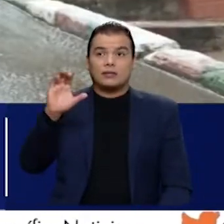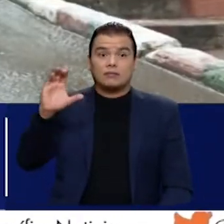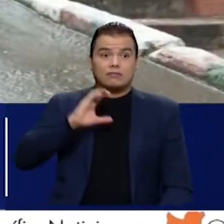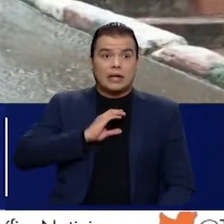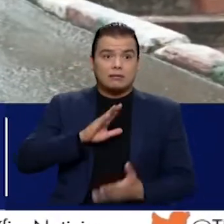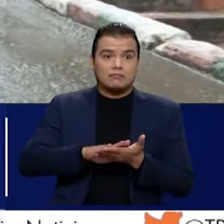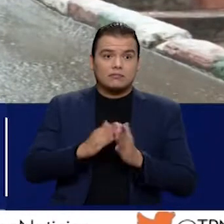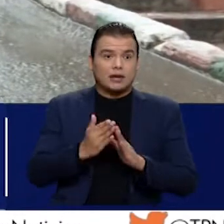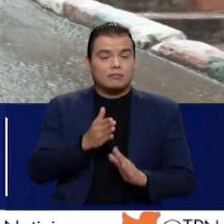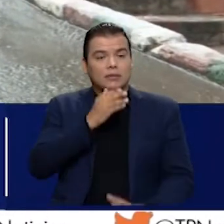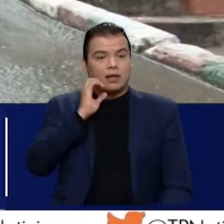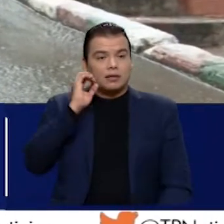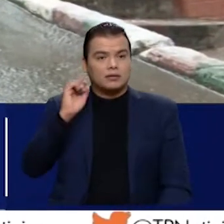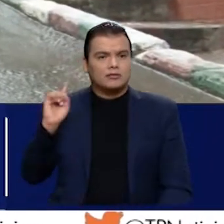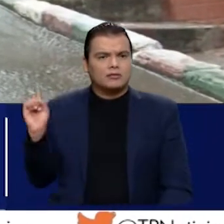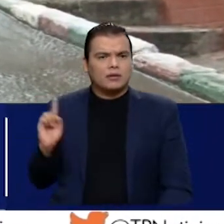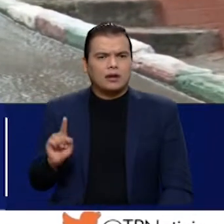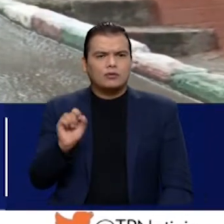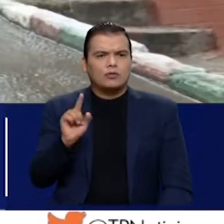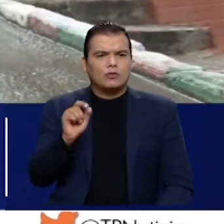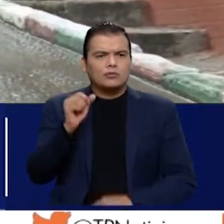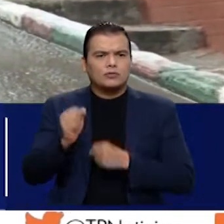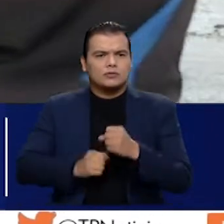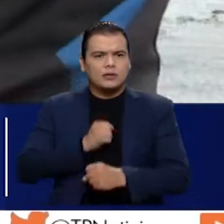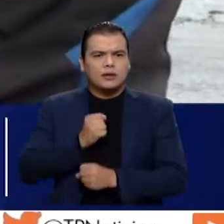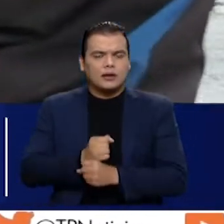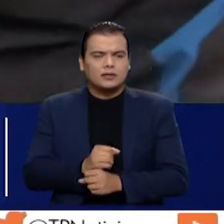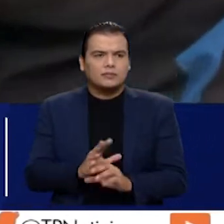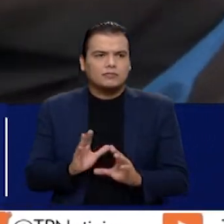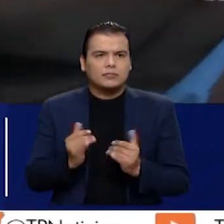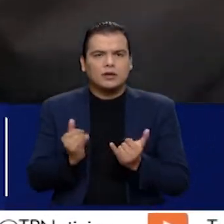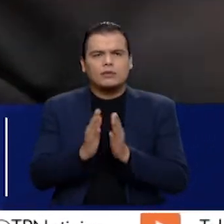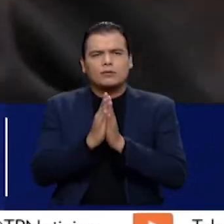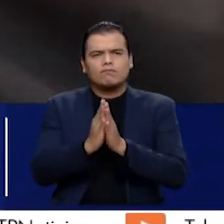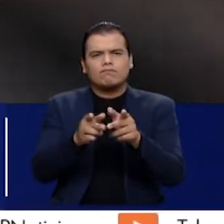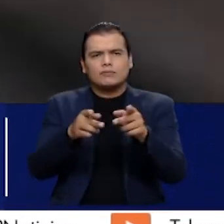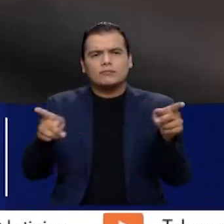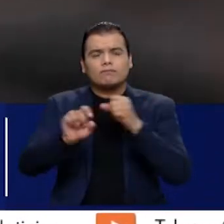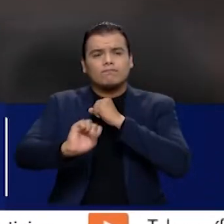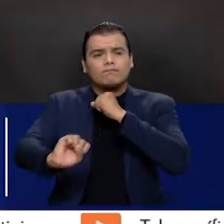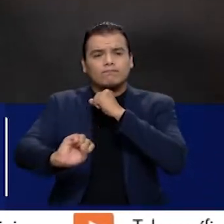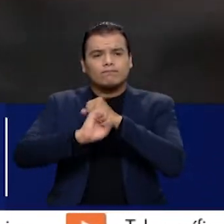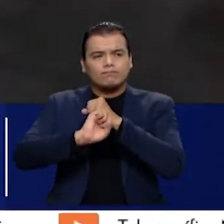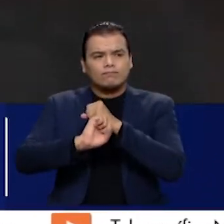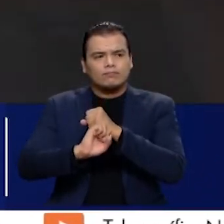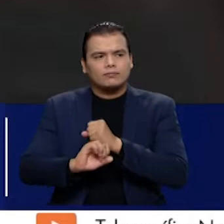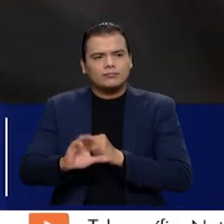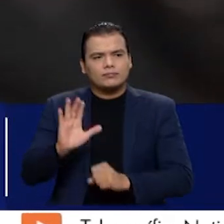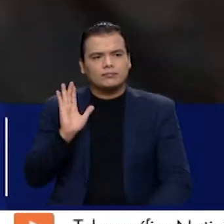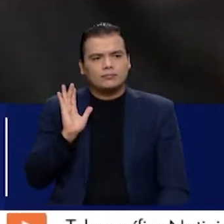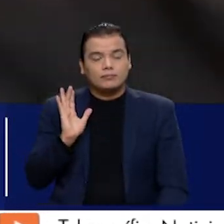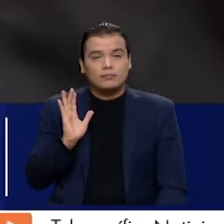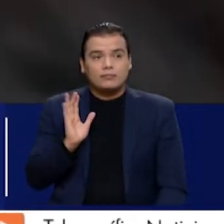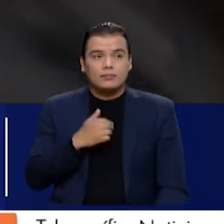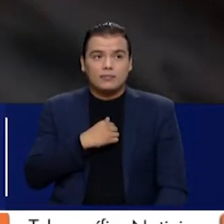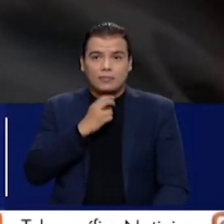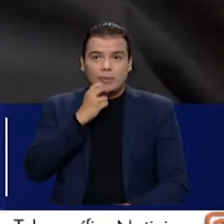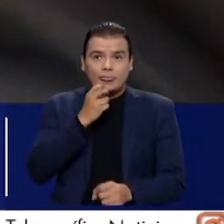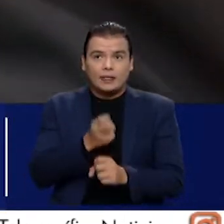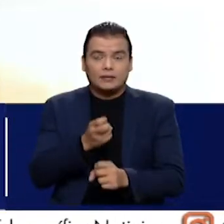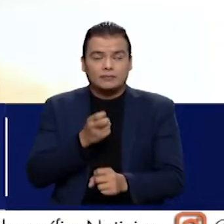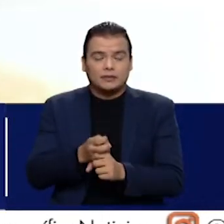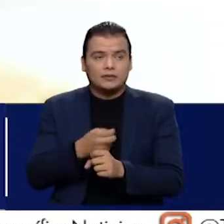Tras 11 años de servicios, hoy Oscar vive de la caridad de sus vecinos. Con las rifas me ha tocado